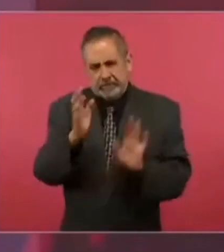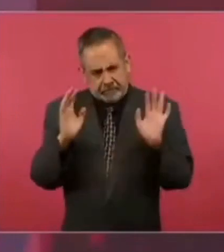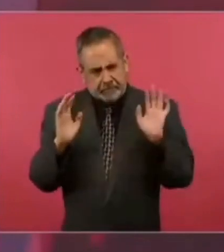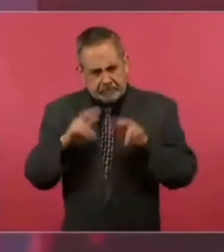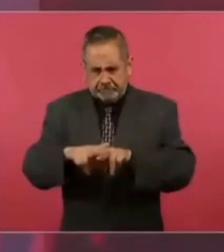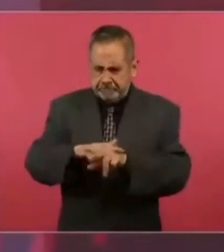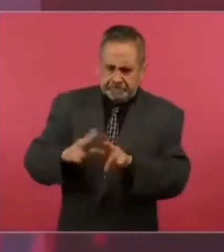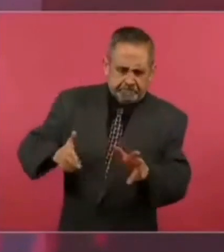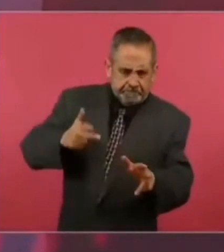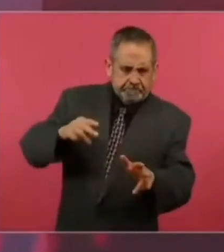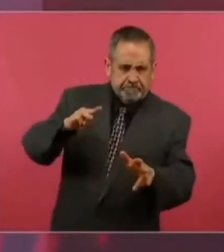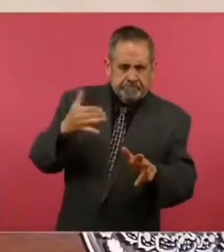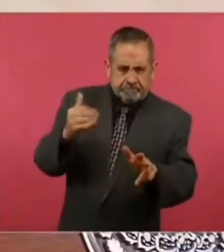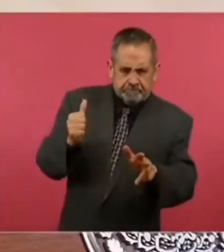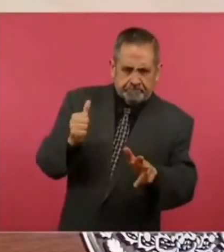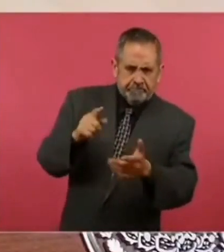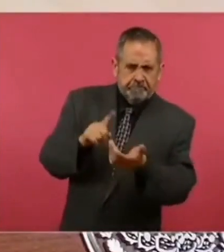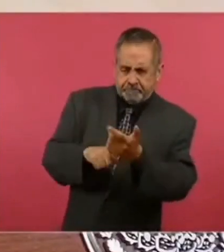Maya.